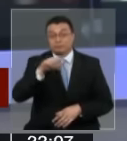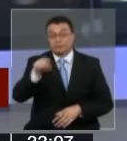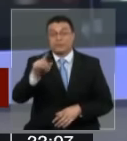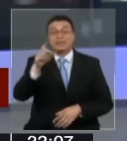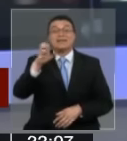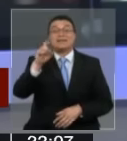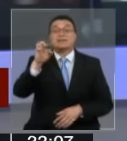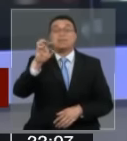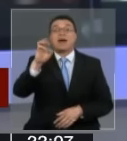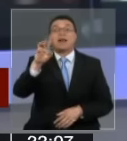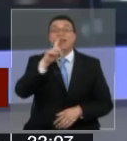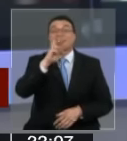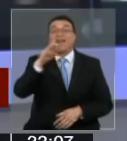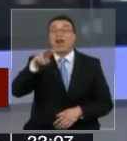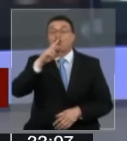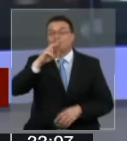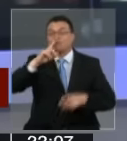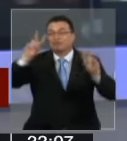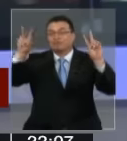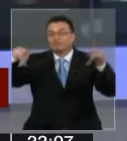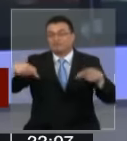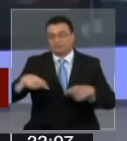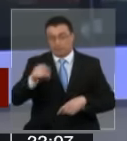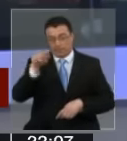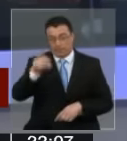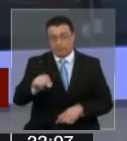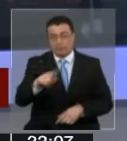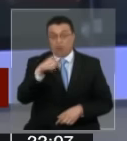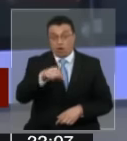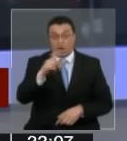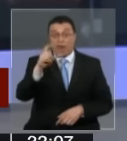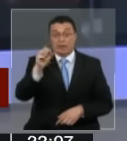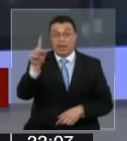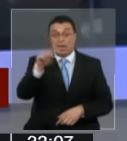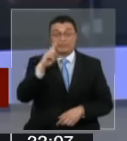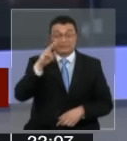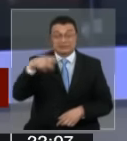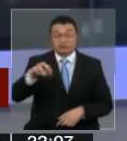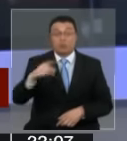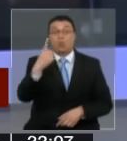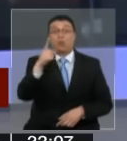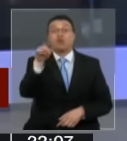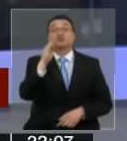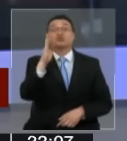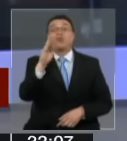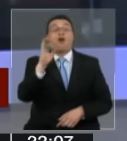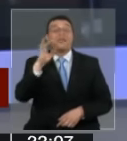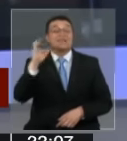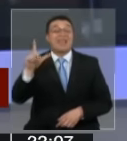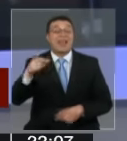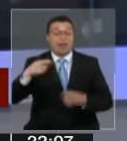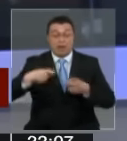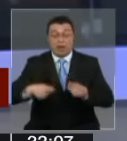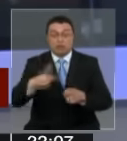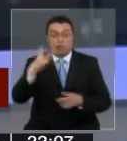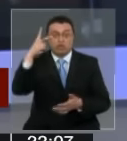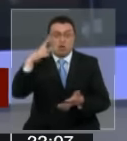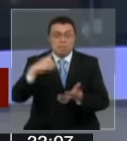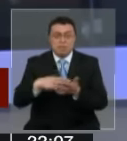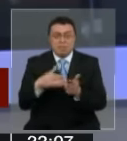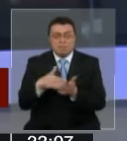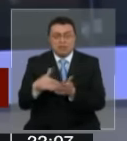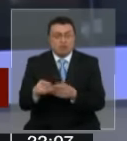Espartano. Hoy día sabemos que en un casino donde un suboficial gastó más de 2.000 millones de la ley reservada